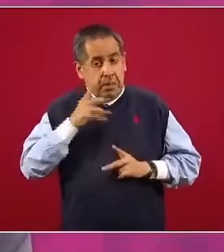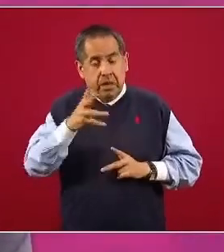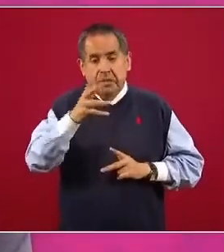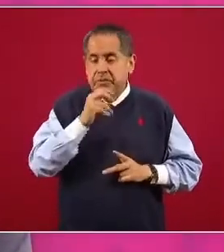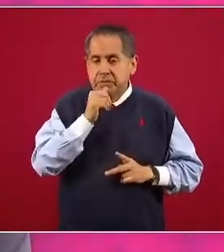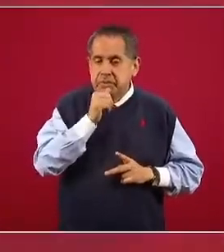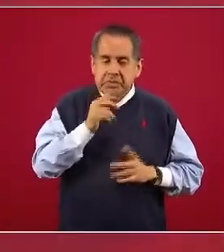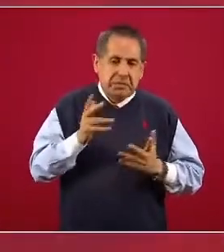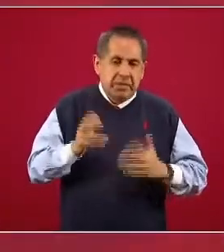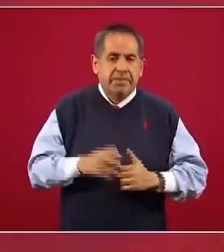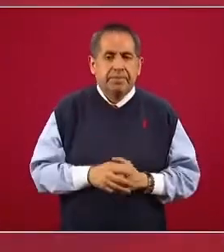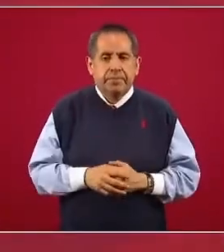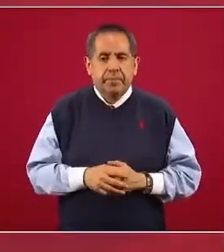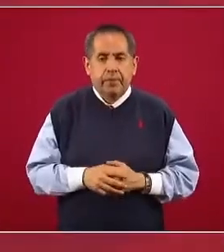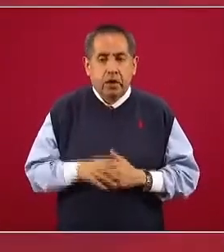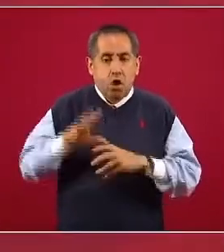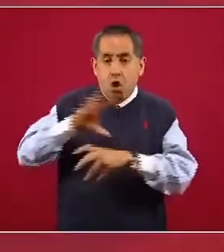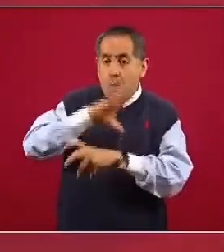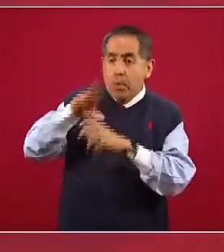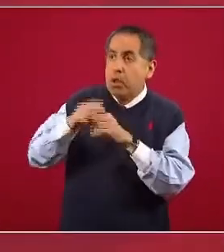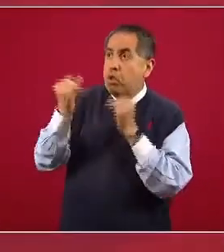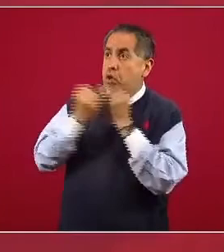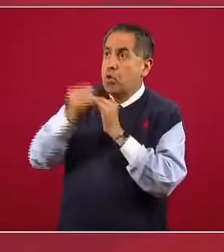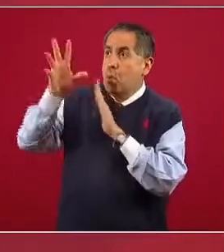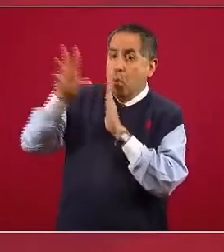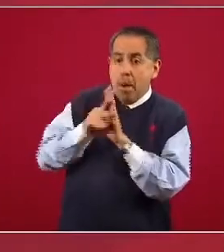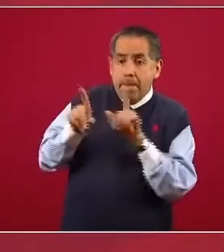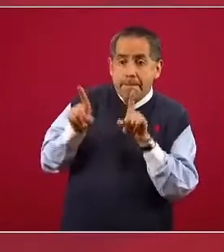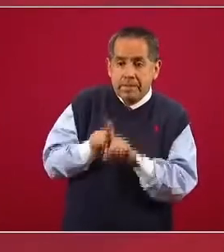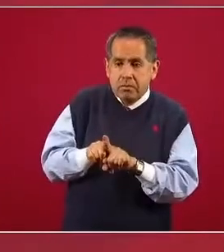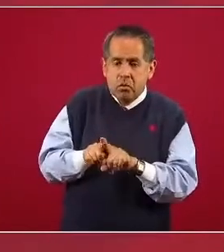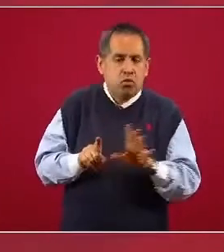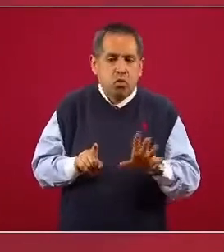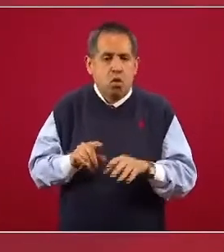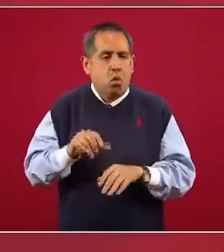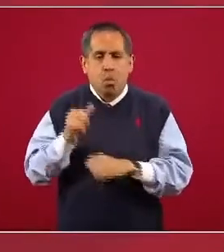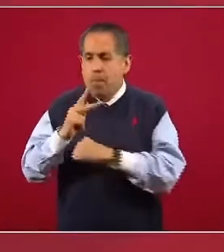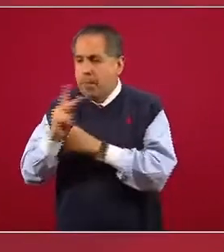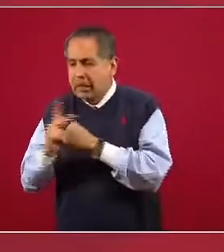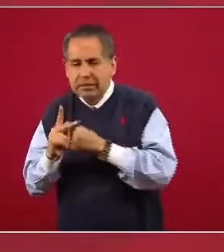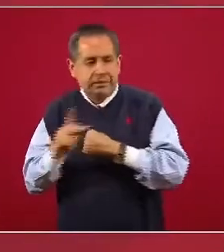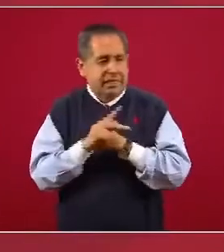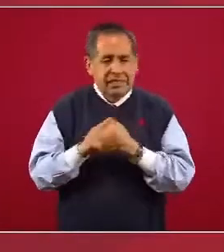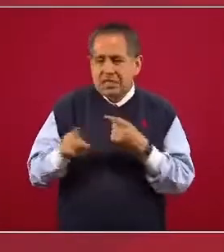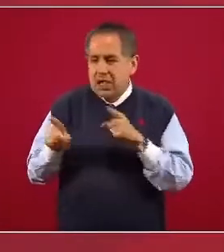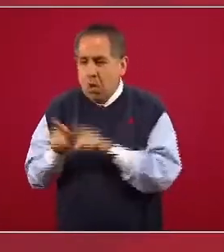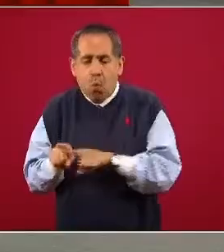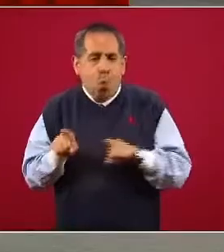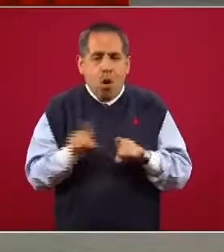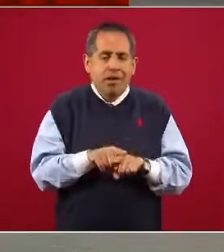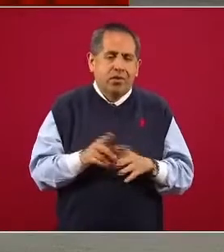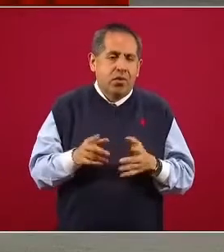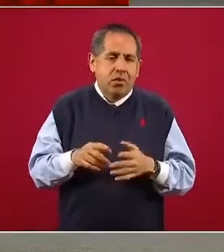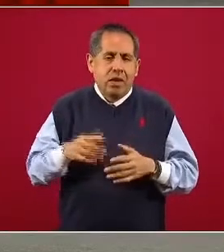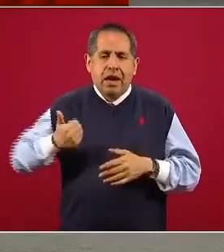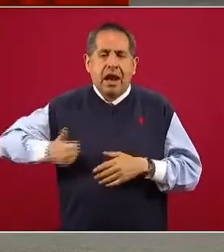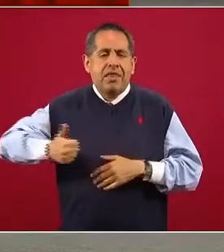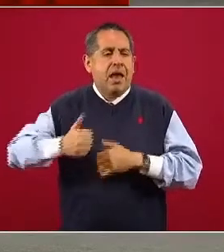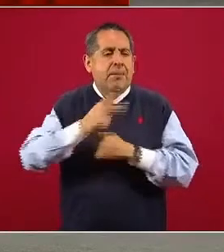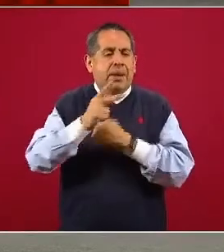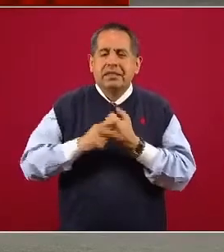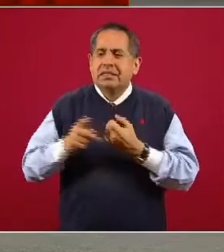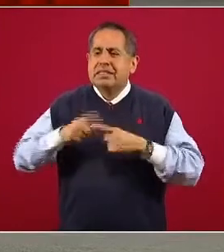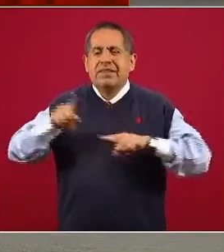diagnóstica. Y no todo se puede aplicar a veces entre un país y otro porque hay variaciones no